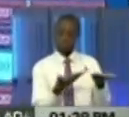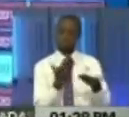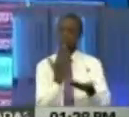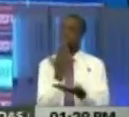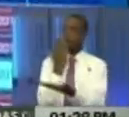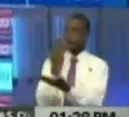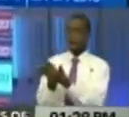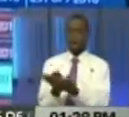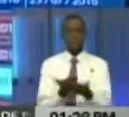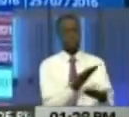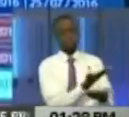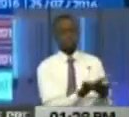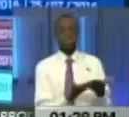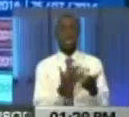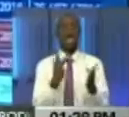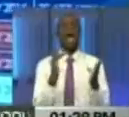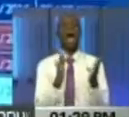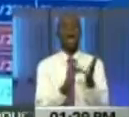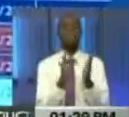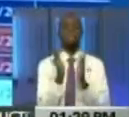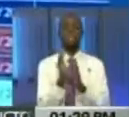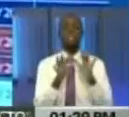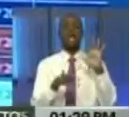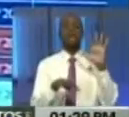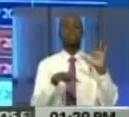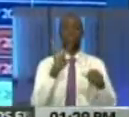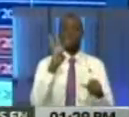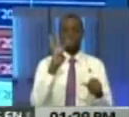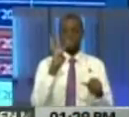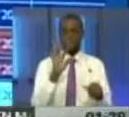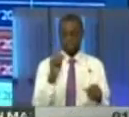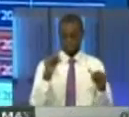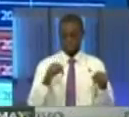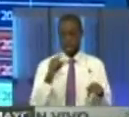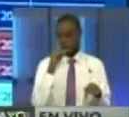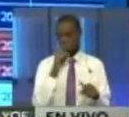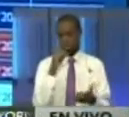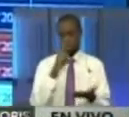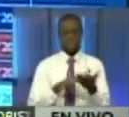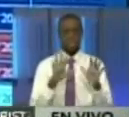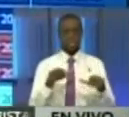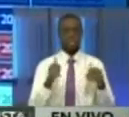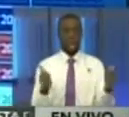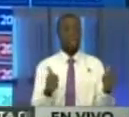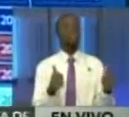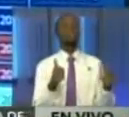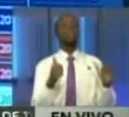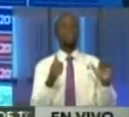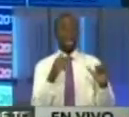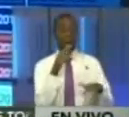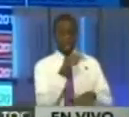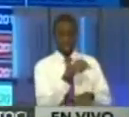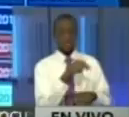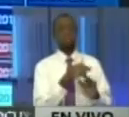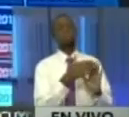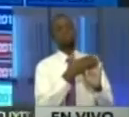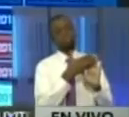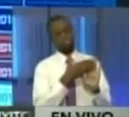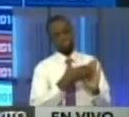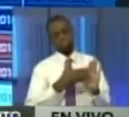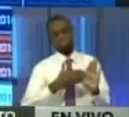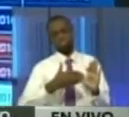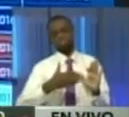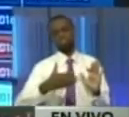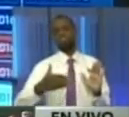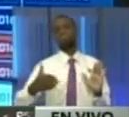abril, a mediados de abril, el 14 de abril. De allí en adelante se desprende, comienzan a desprenderse todos los